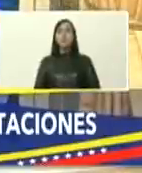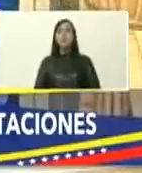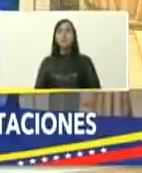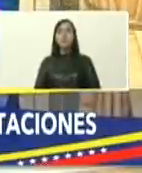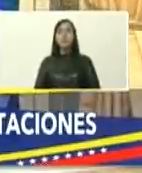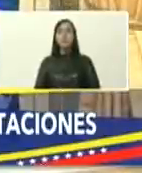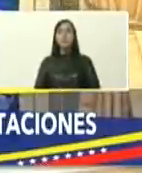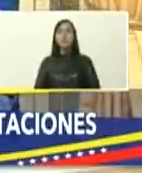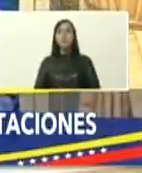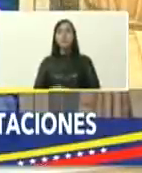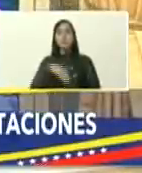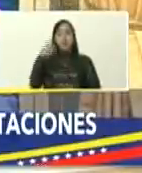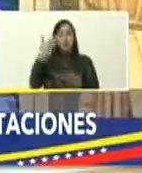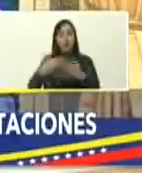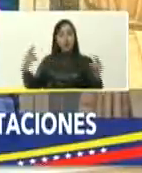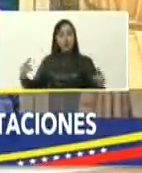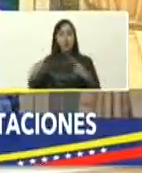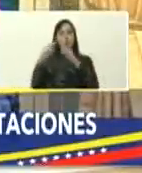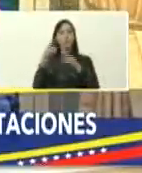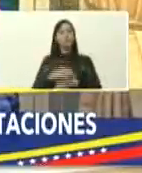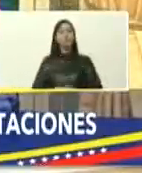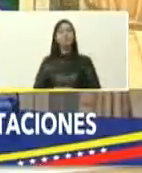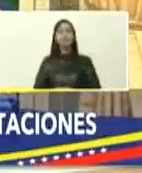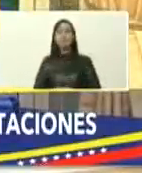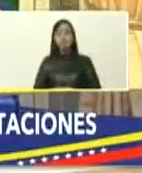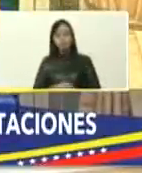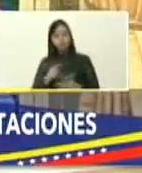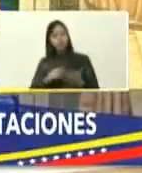Hasta pronto. Bueno, aquí viendo datos